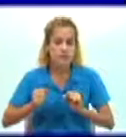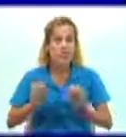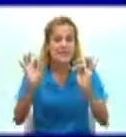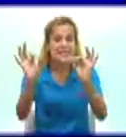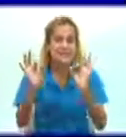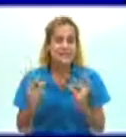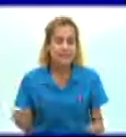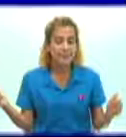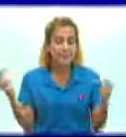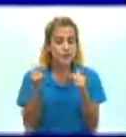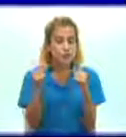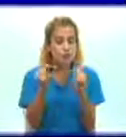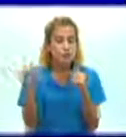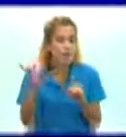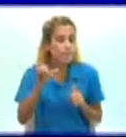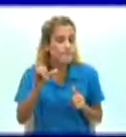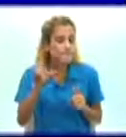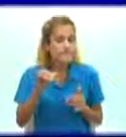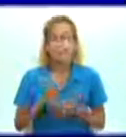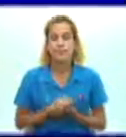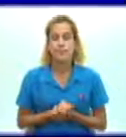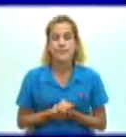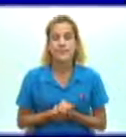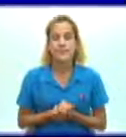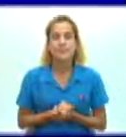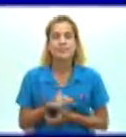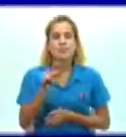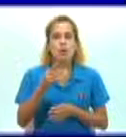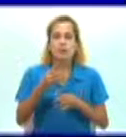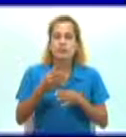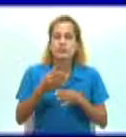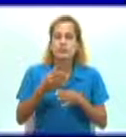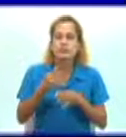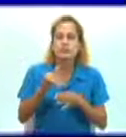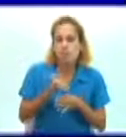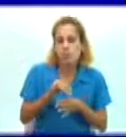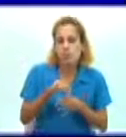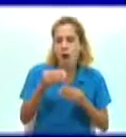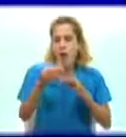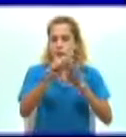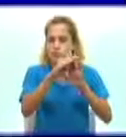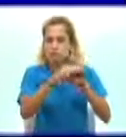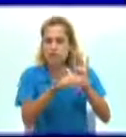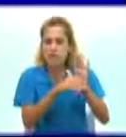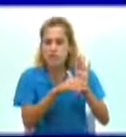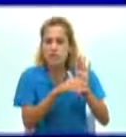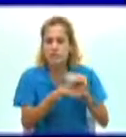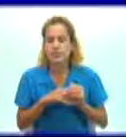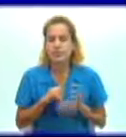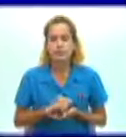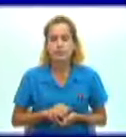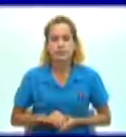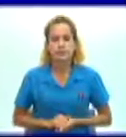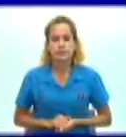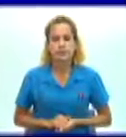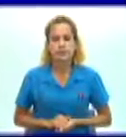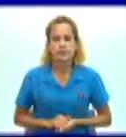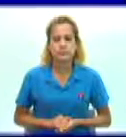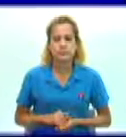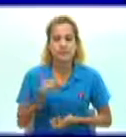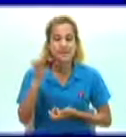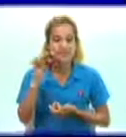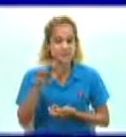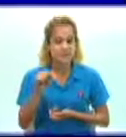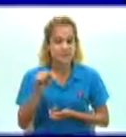que ese resultado sea correcto, pero también sea sinónimo del procedimiento, eso es un ejercicio resuelto de manera correcta. Y así